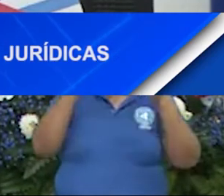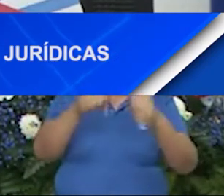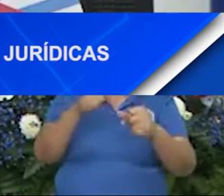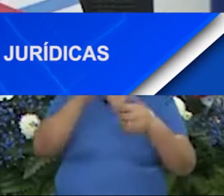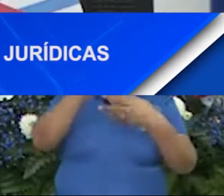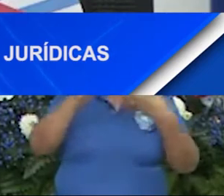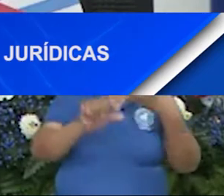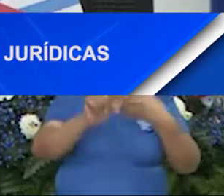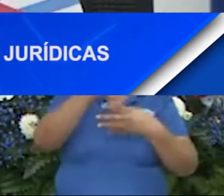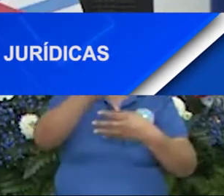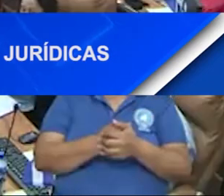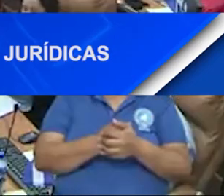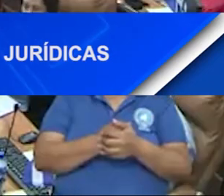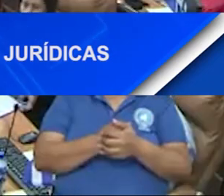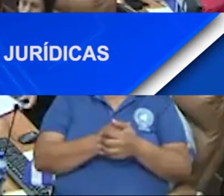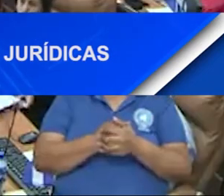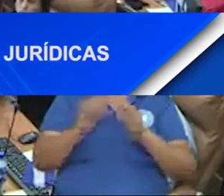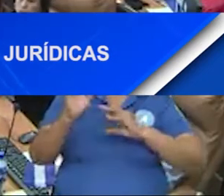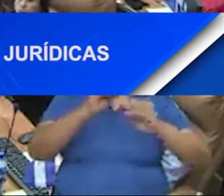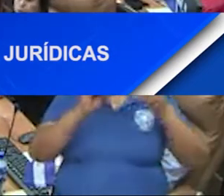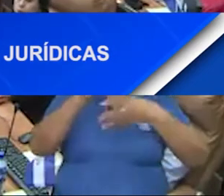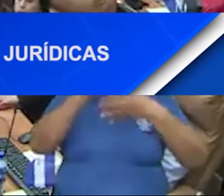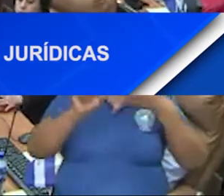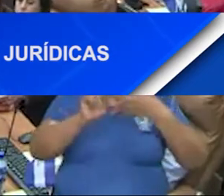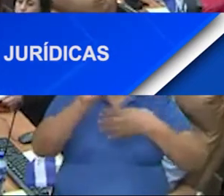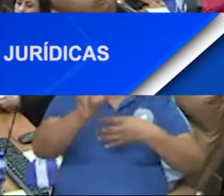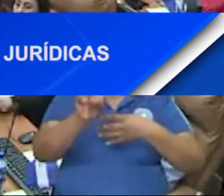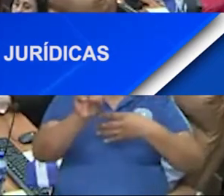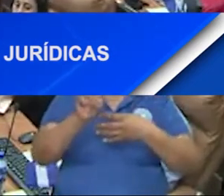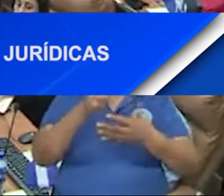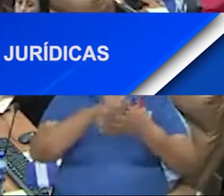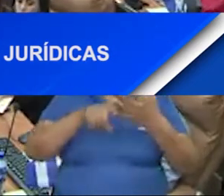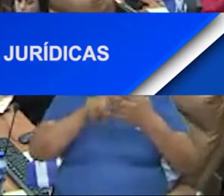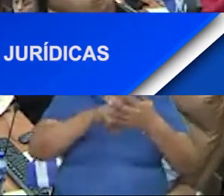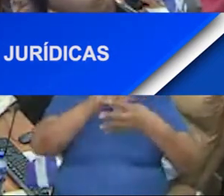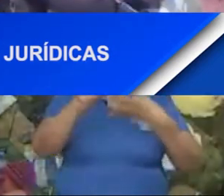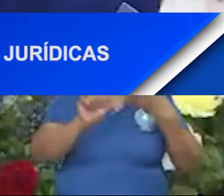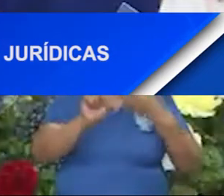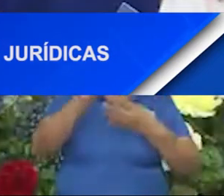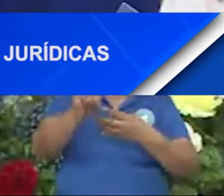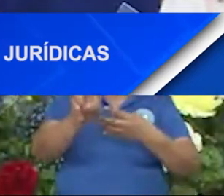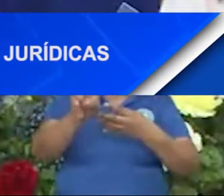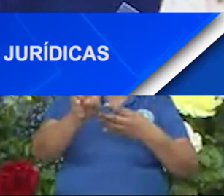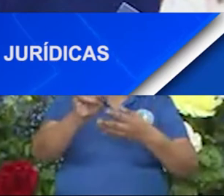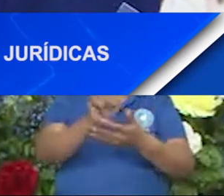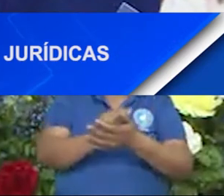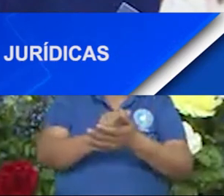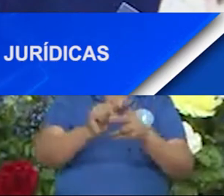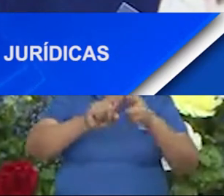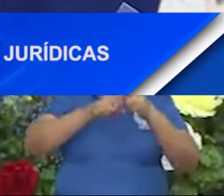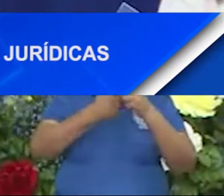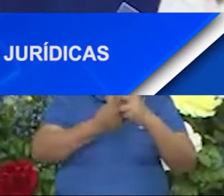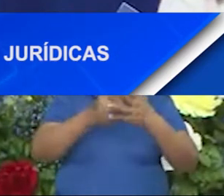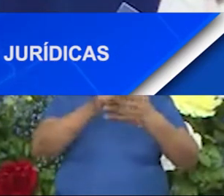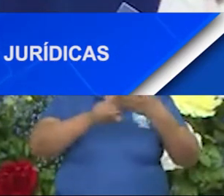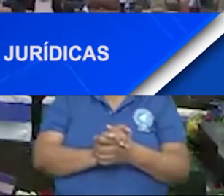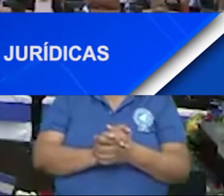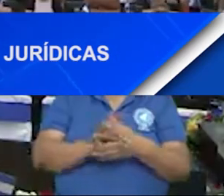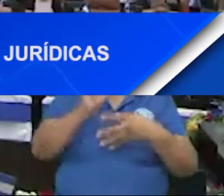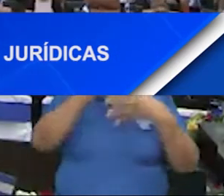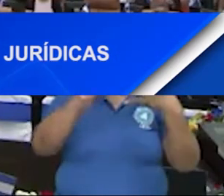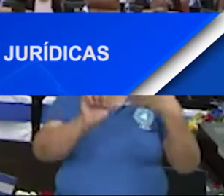de cancelación fue aprobado con 75 votos, iniciativa que fue introducida por el diputado Filiberto